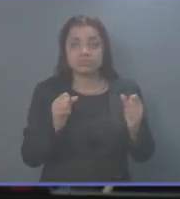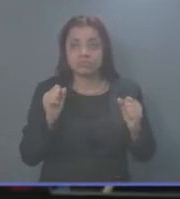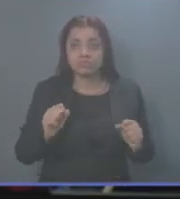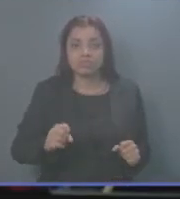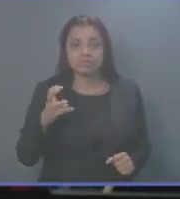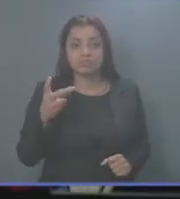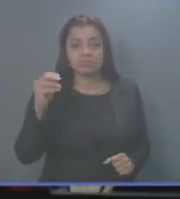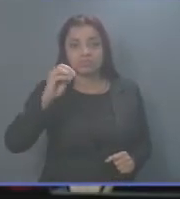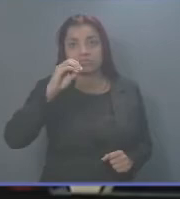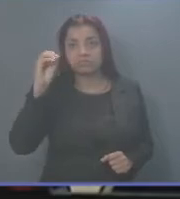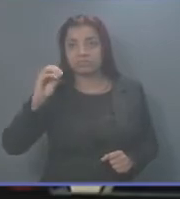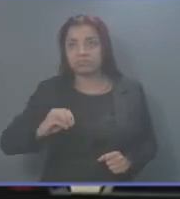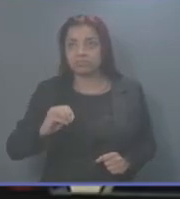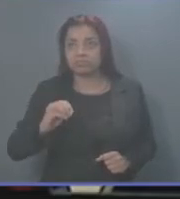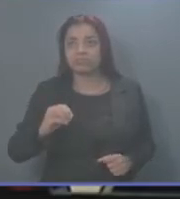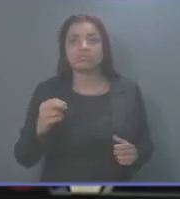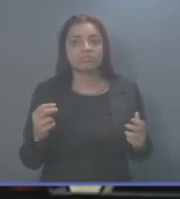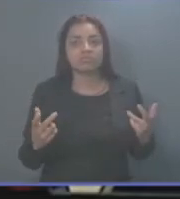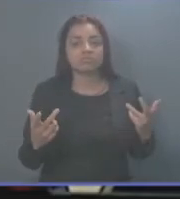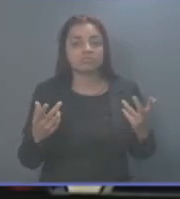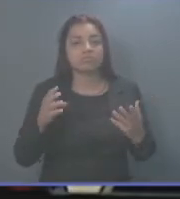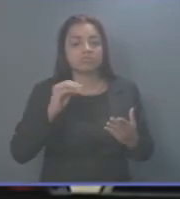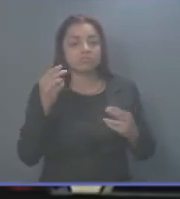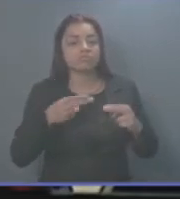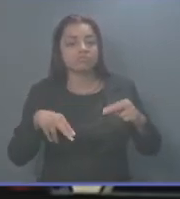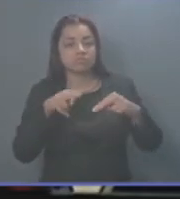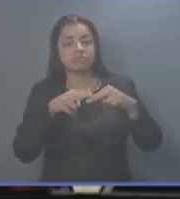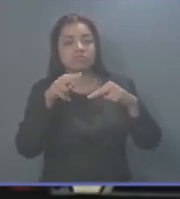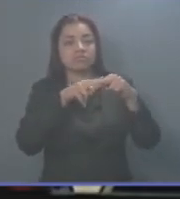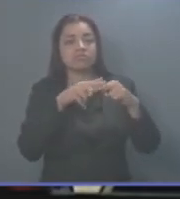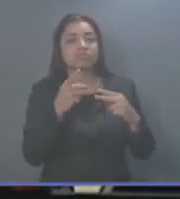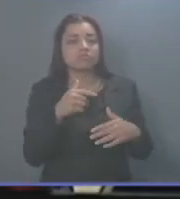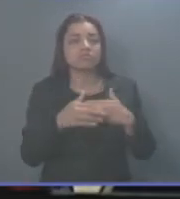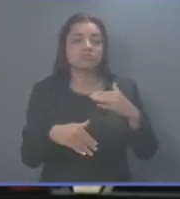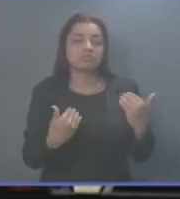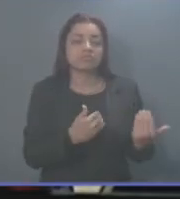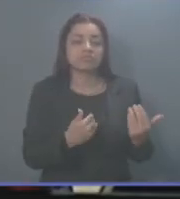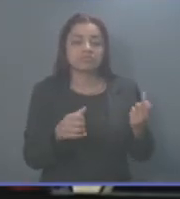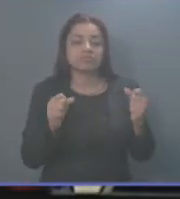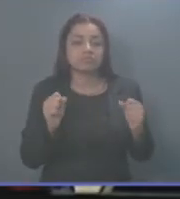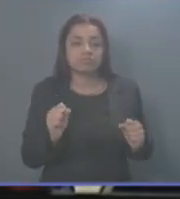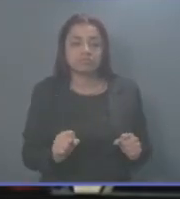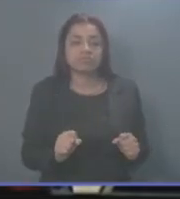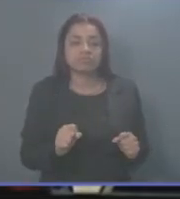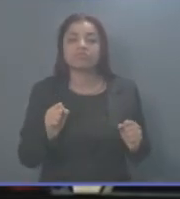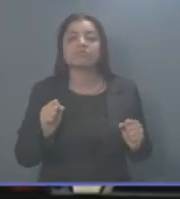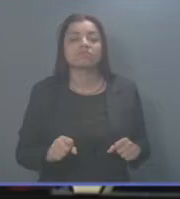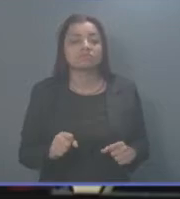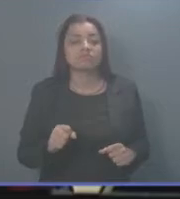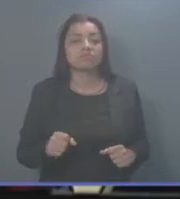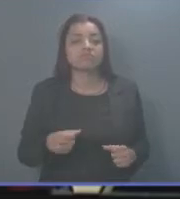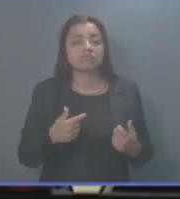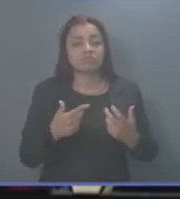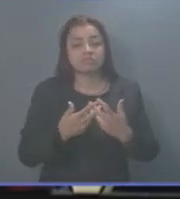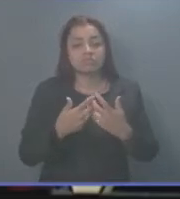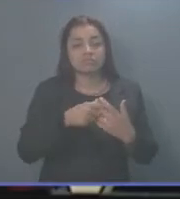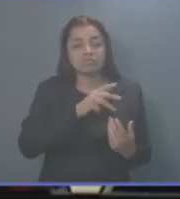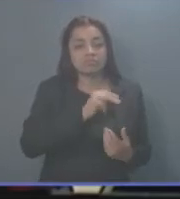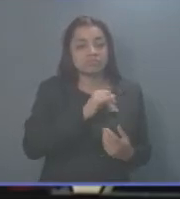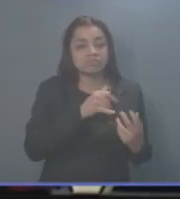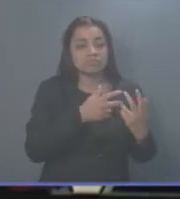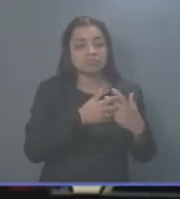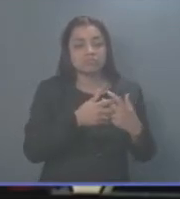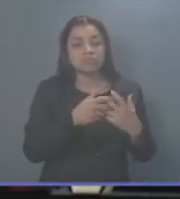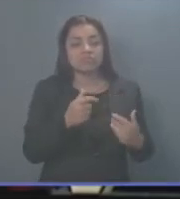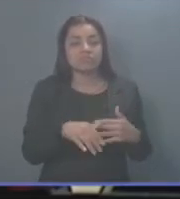tasas de interés amigables, al alcance de lo que efectivamente pueden pagar las MIPES, y que